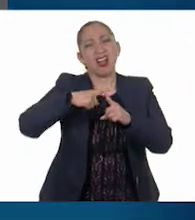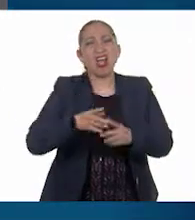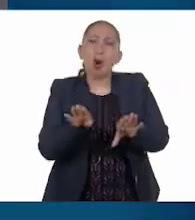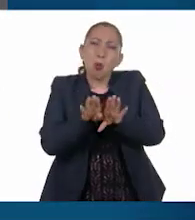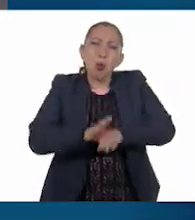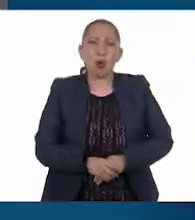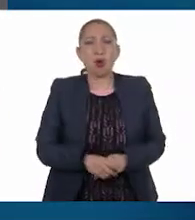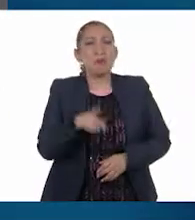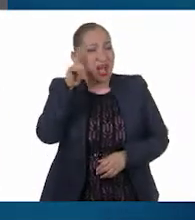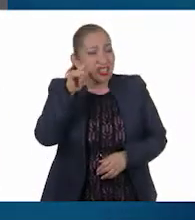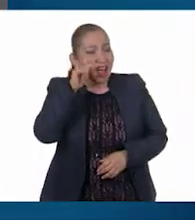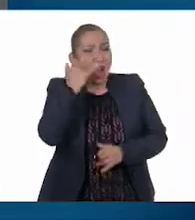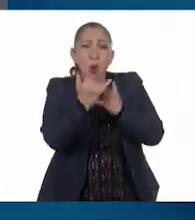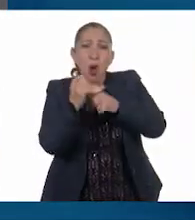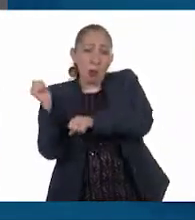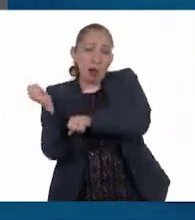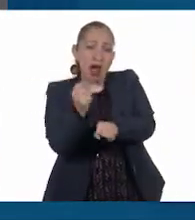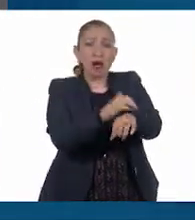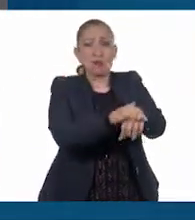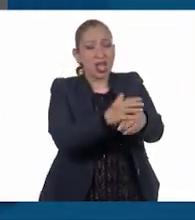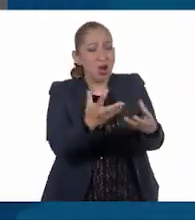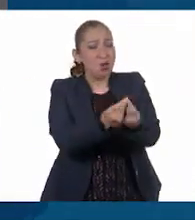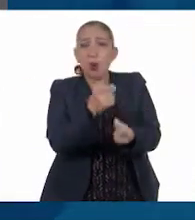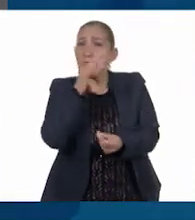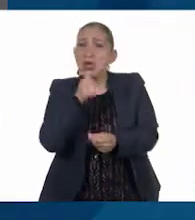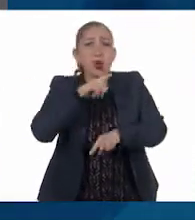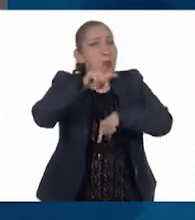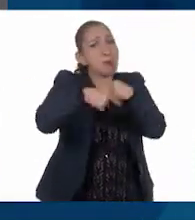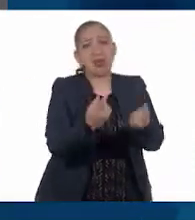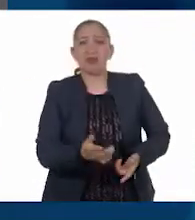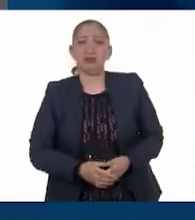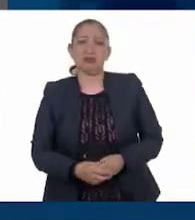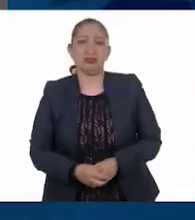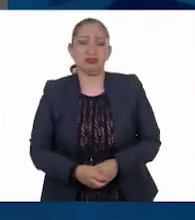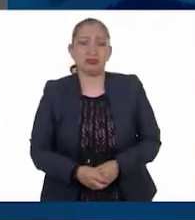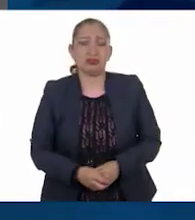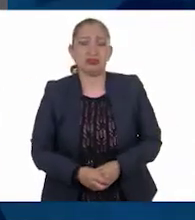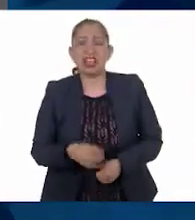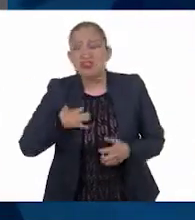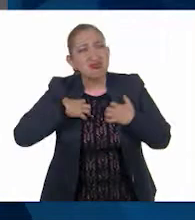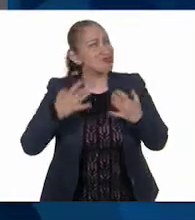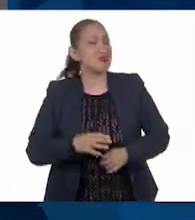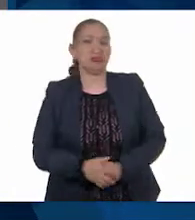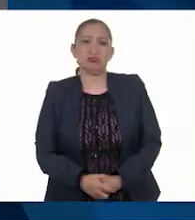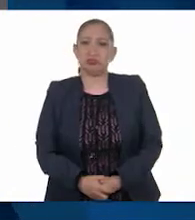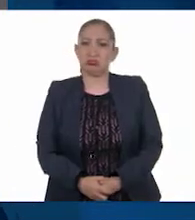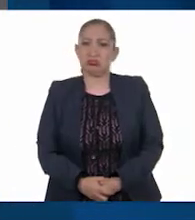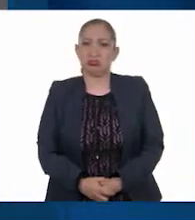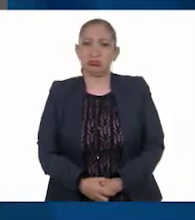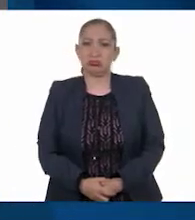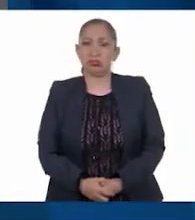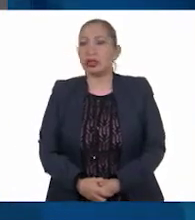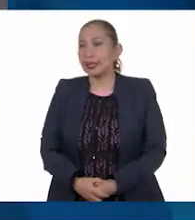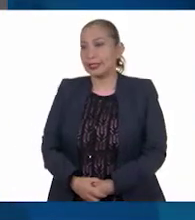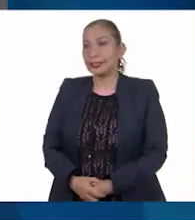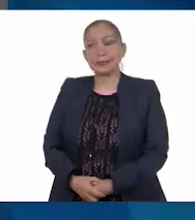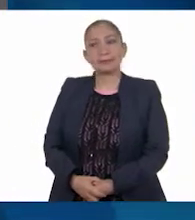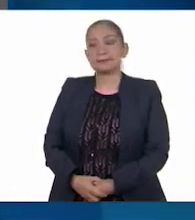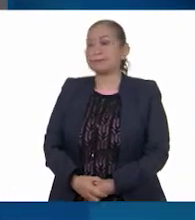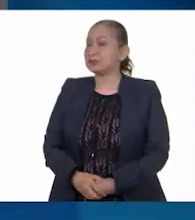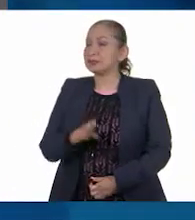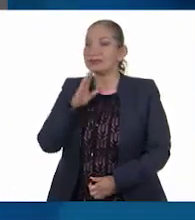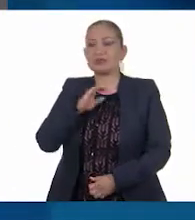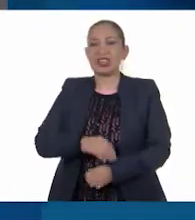tarea. Mañana tengo juego de béisbol con mis amigos y no voy a poder ir. Y estoy muy enojado. Ay, qué